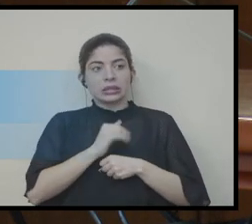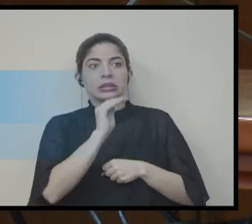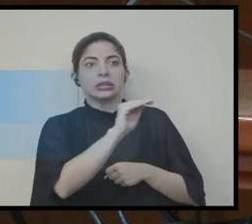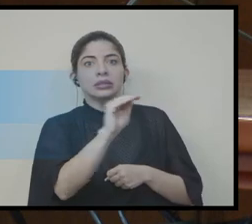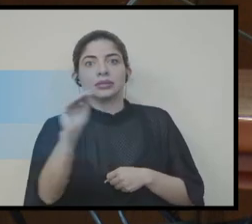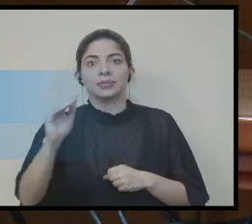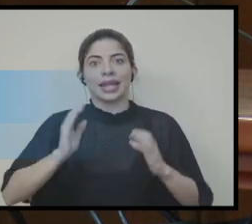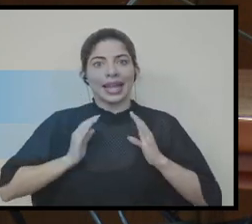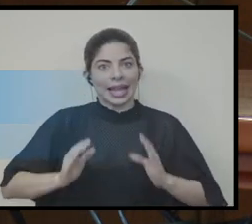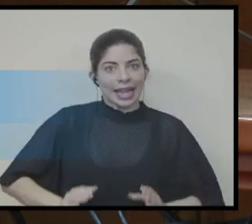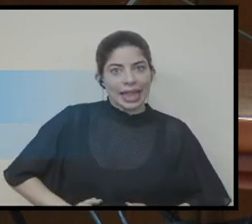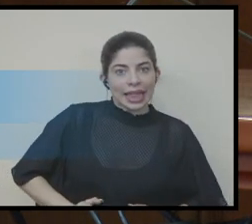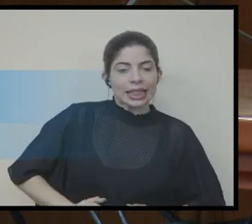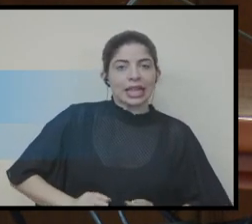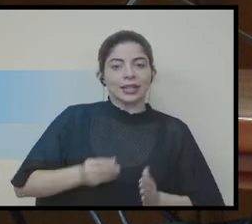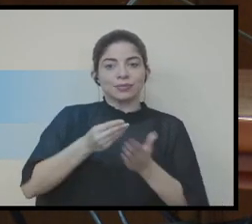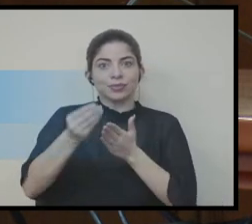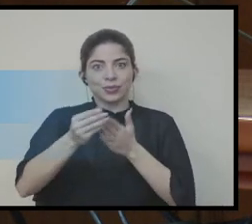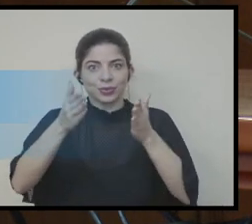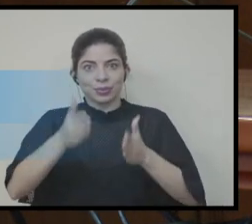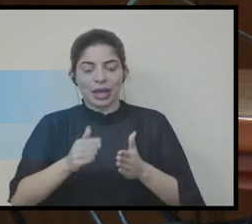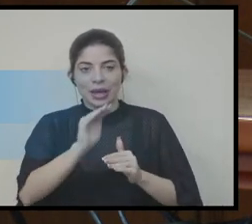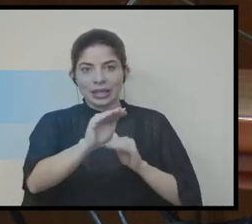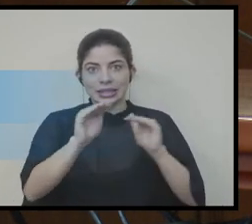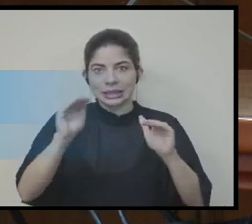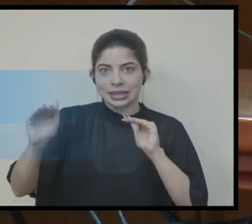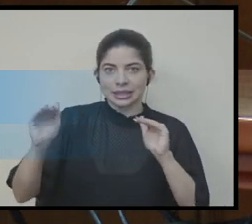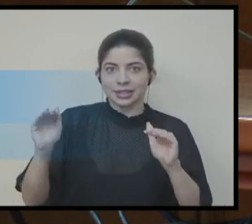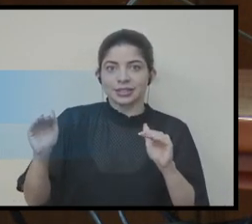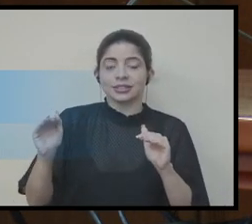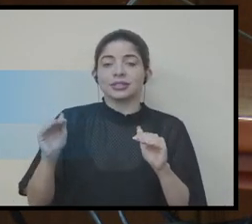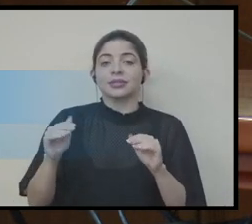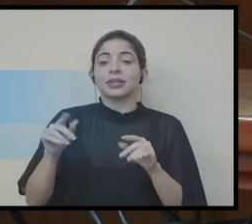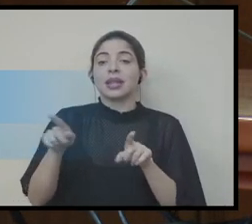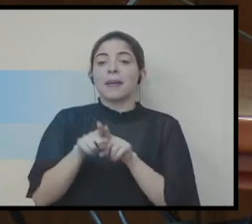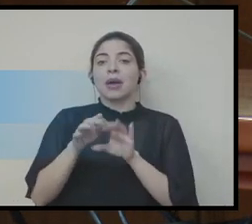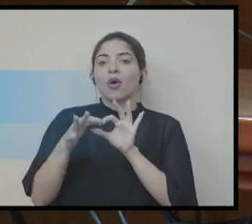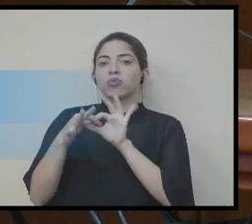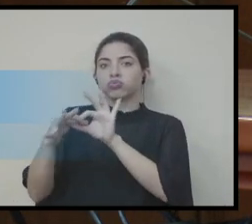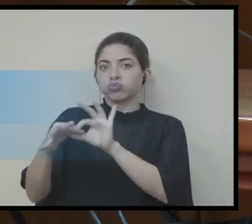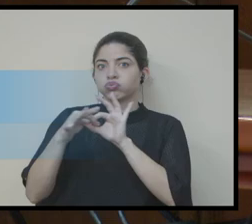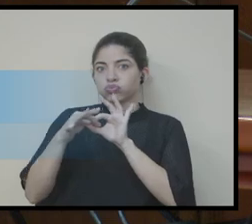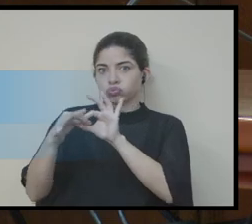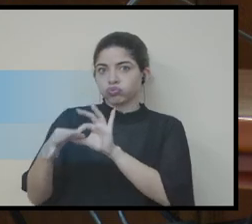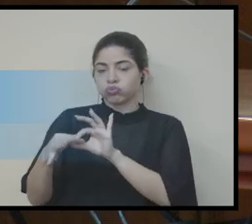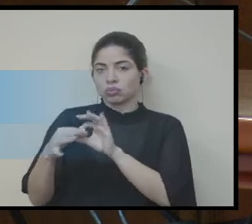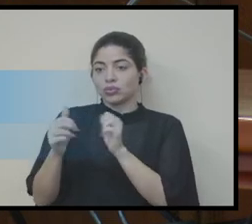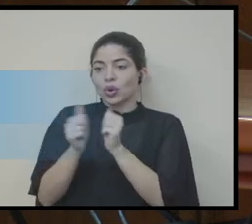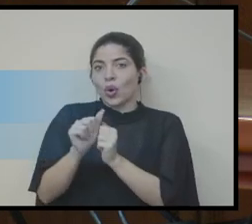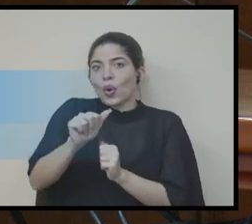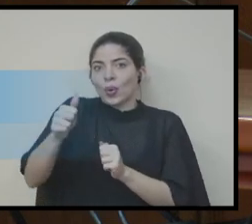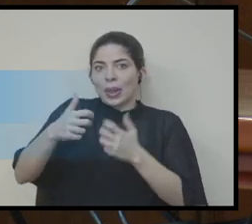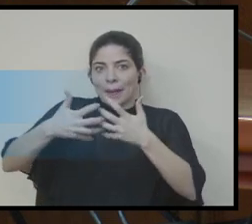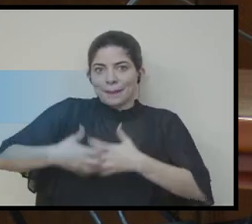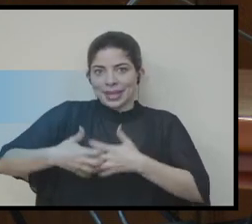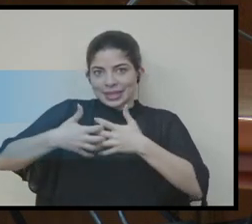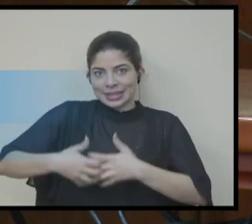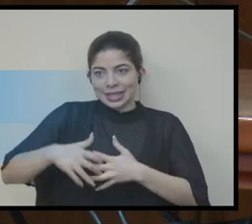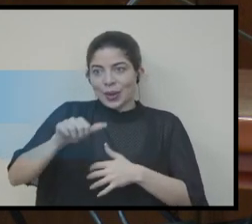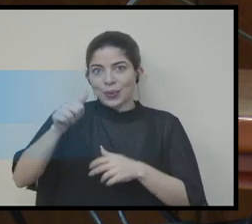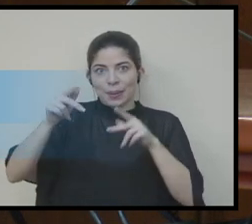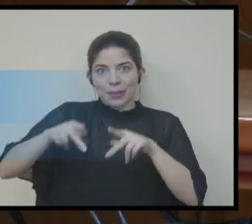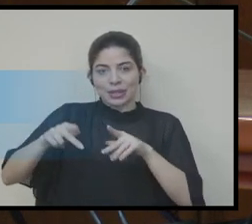a clientes, a consumidores, las alianzas con otras empresas o con